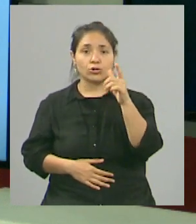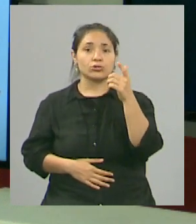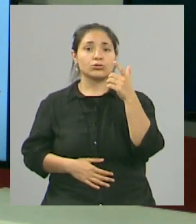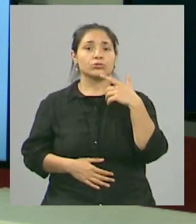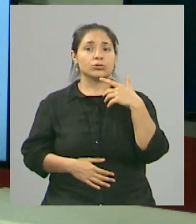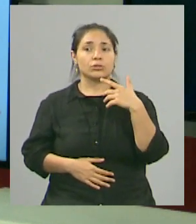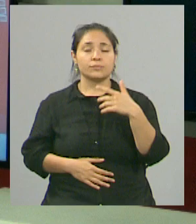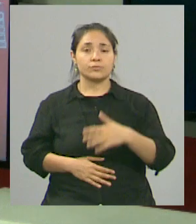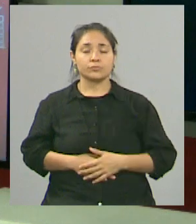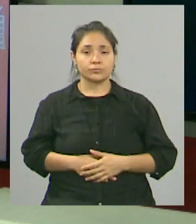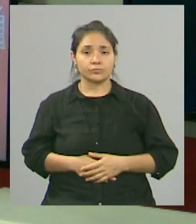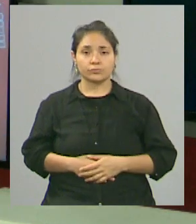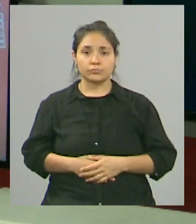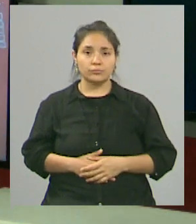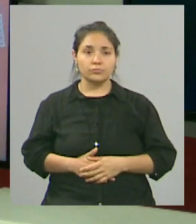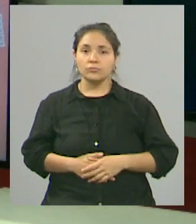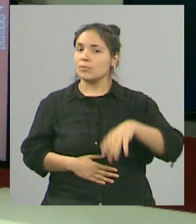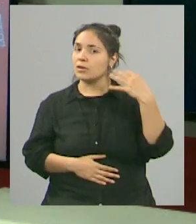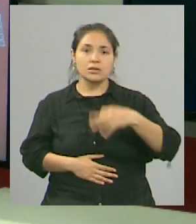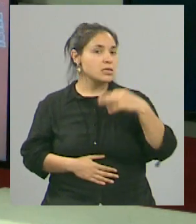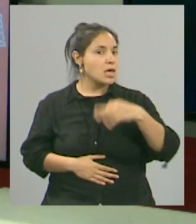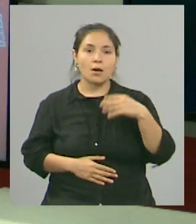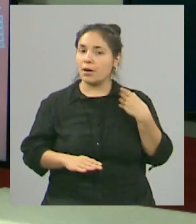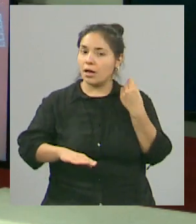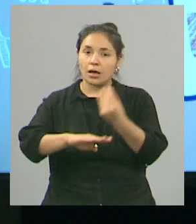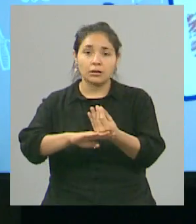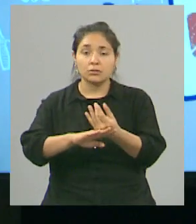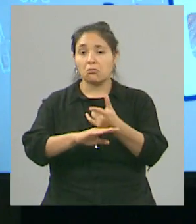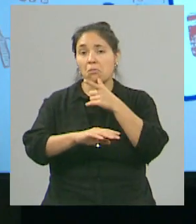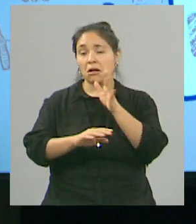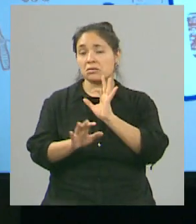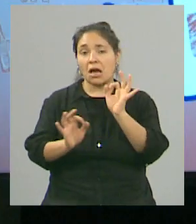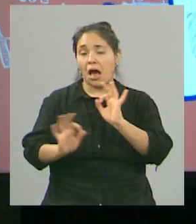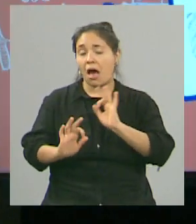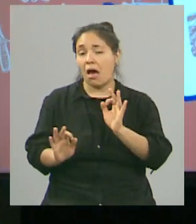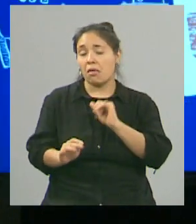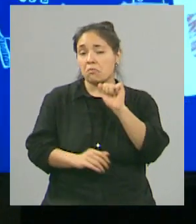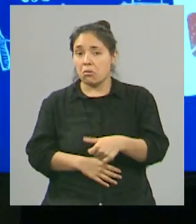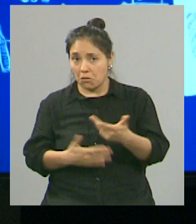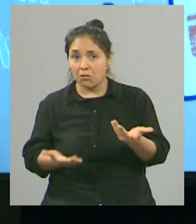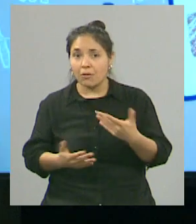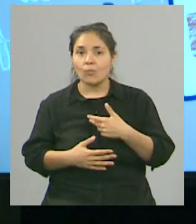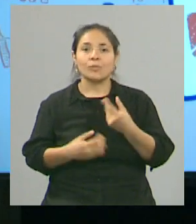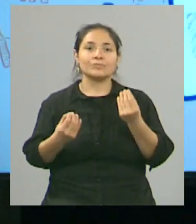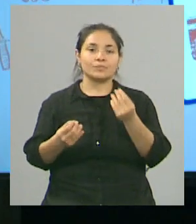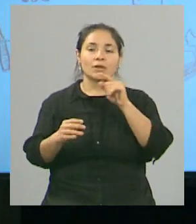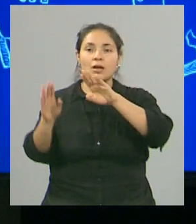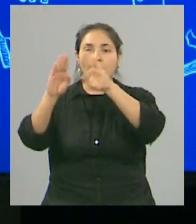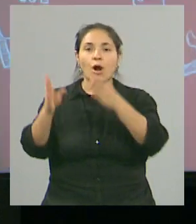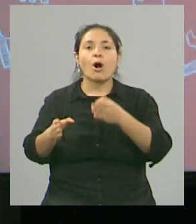jugar o que no está llevando a cabo? Claro, a ver, para identificar la violencia